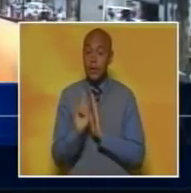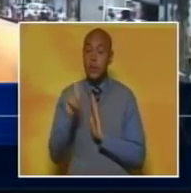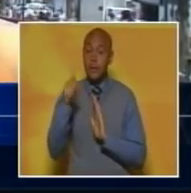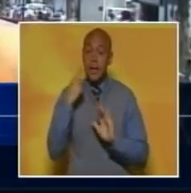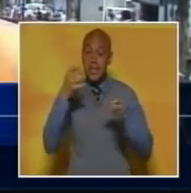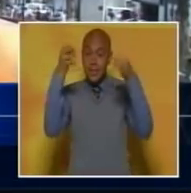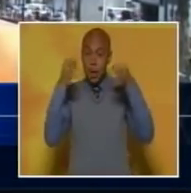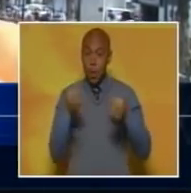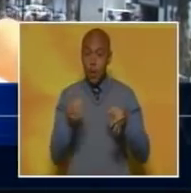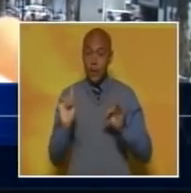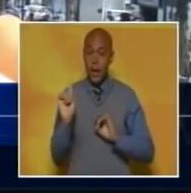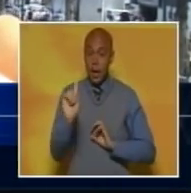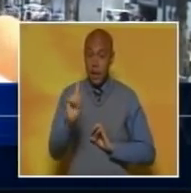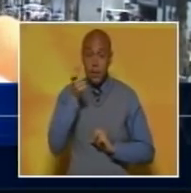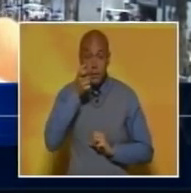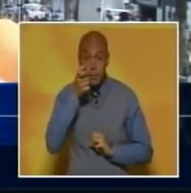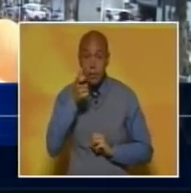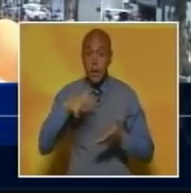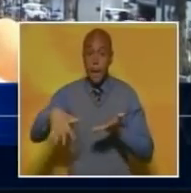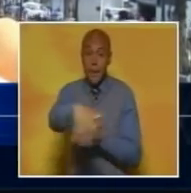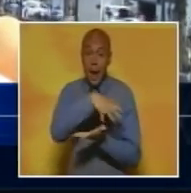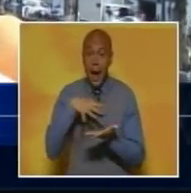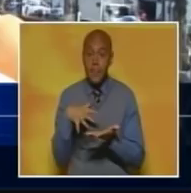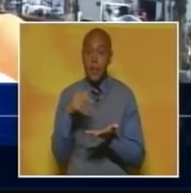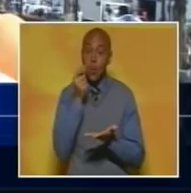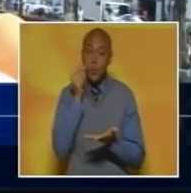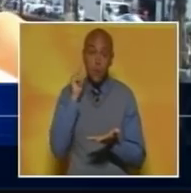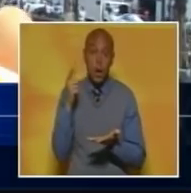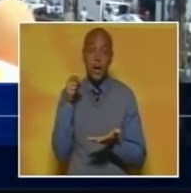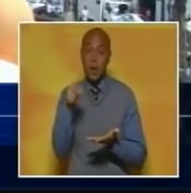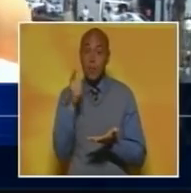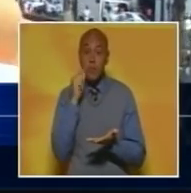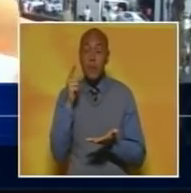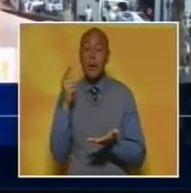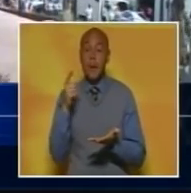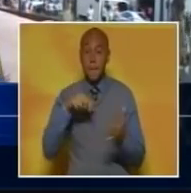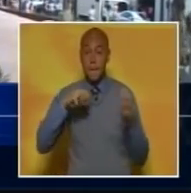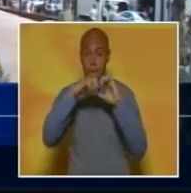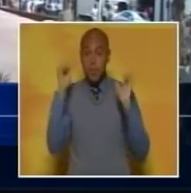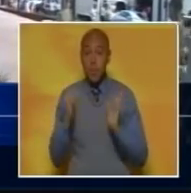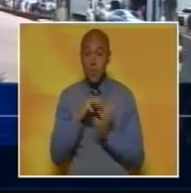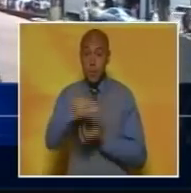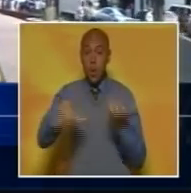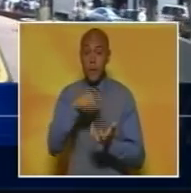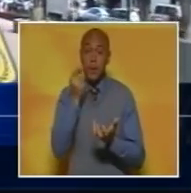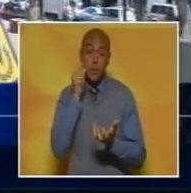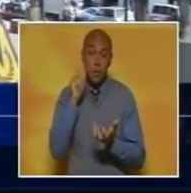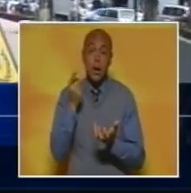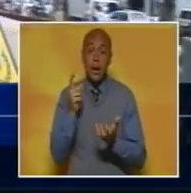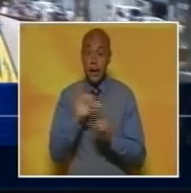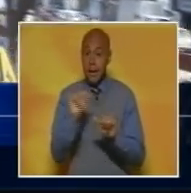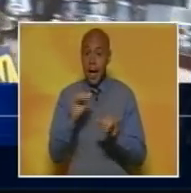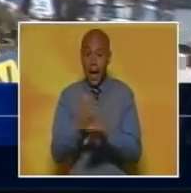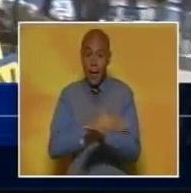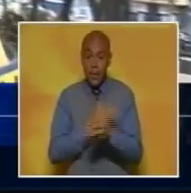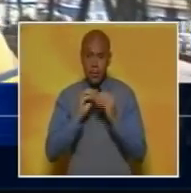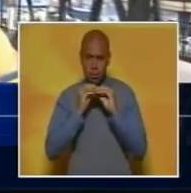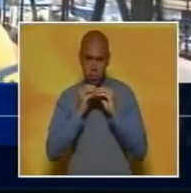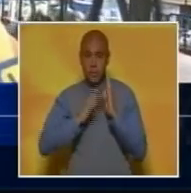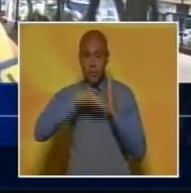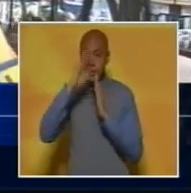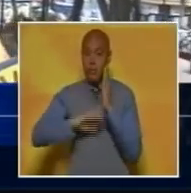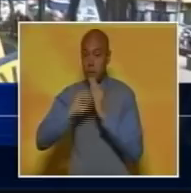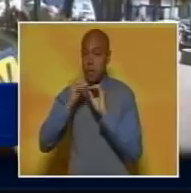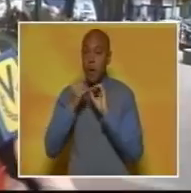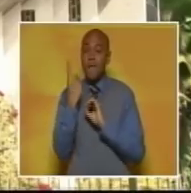en las plazas, porque en realidad hay muchos problemas con las plazas que se han recuperado y no están atendidos